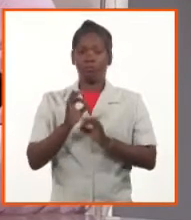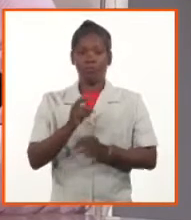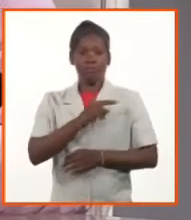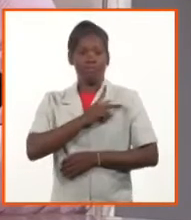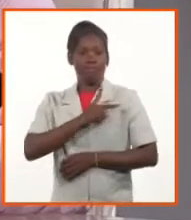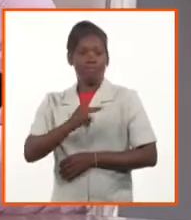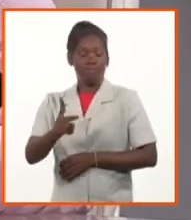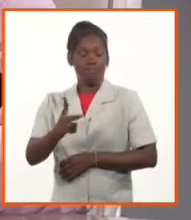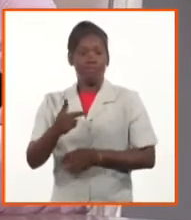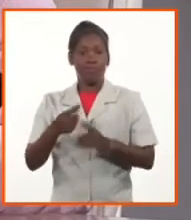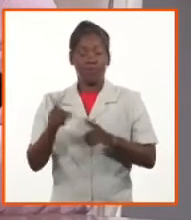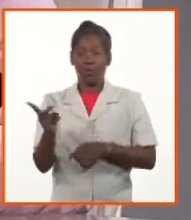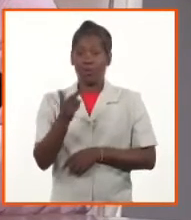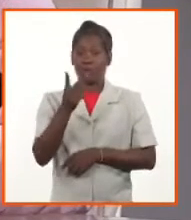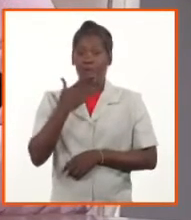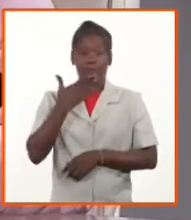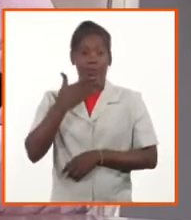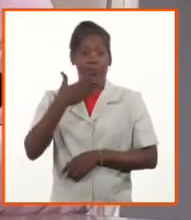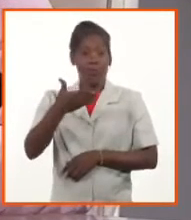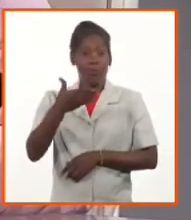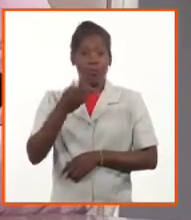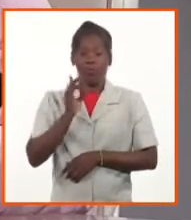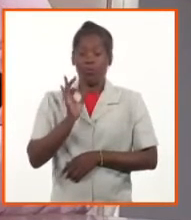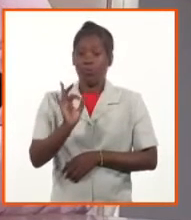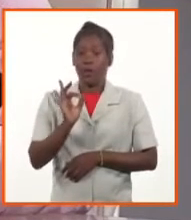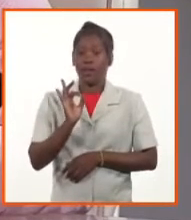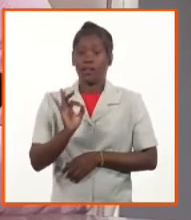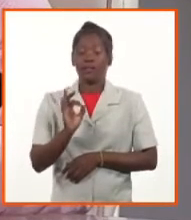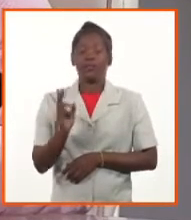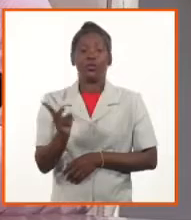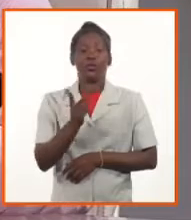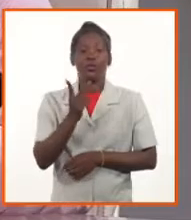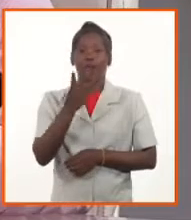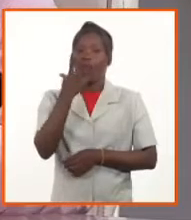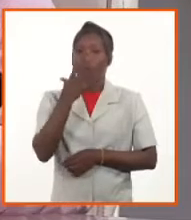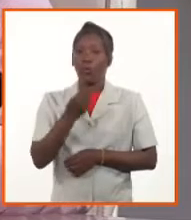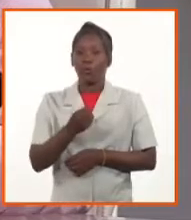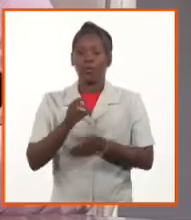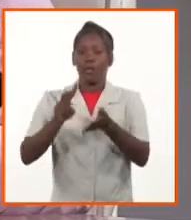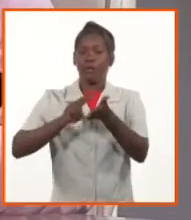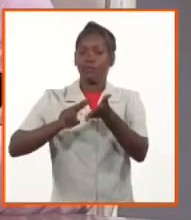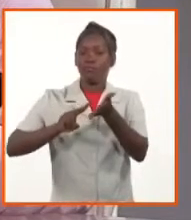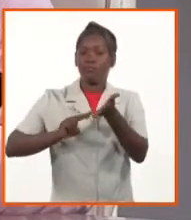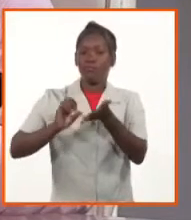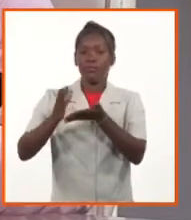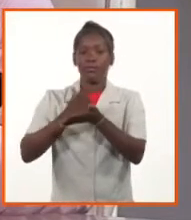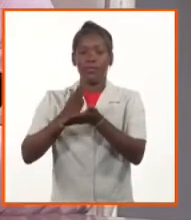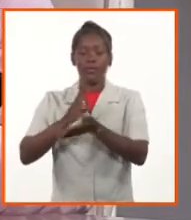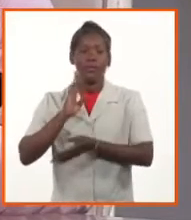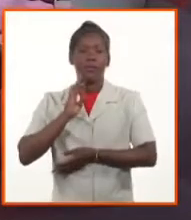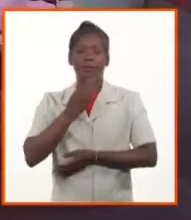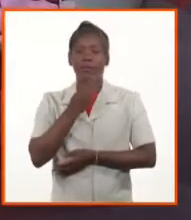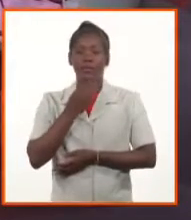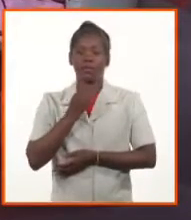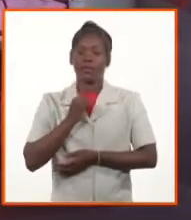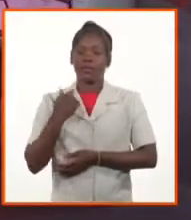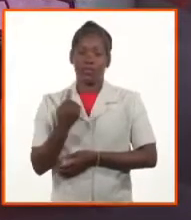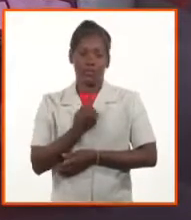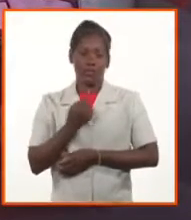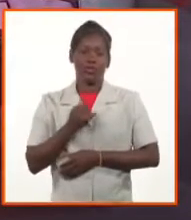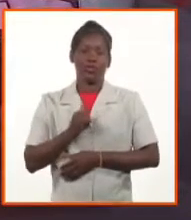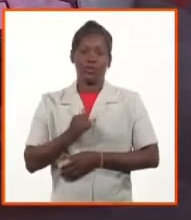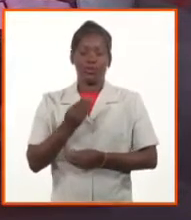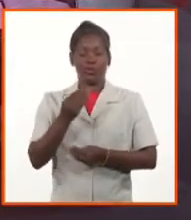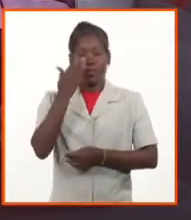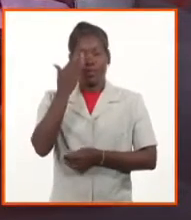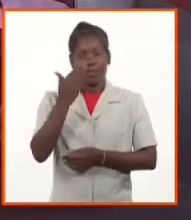excepcionales, brillantes, seguidores de la obra de Martí, como nosotros. Gracias, Yanexi.